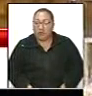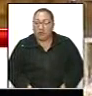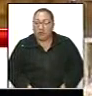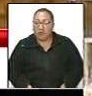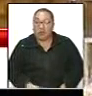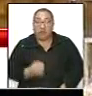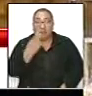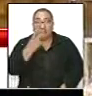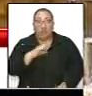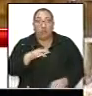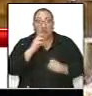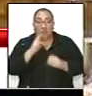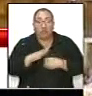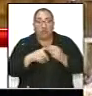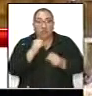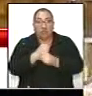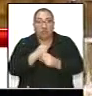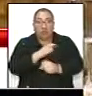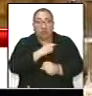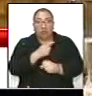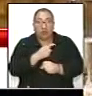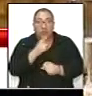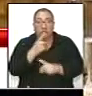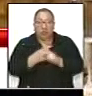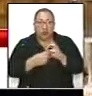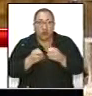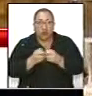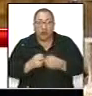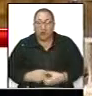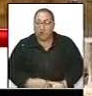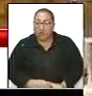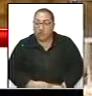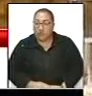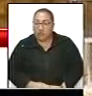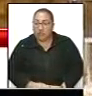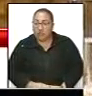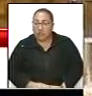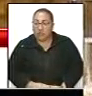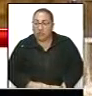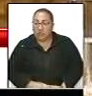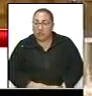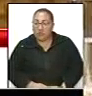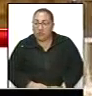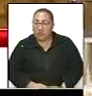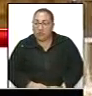como resultado de todos esos esfuerzos de insumos, procesos, tenemos